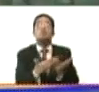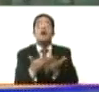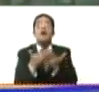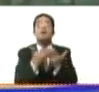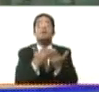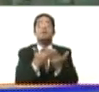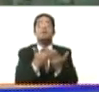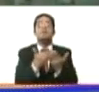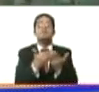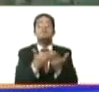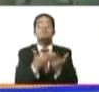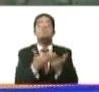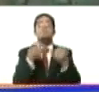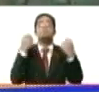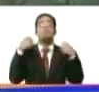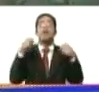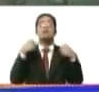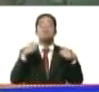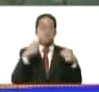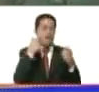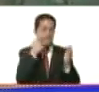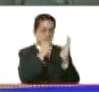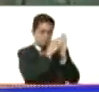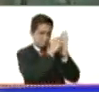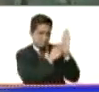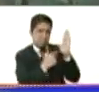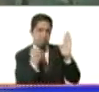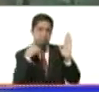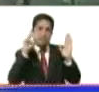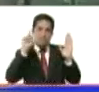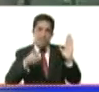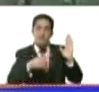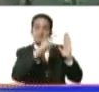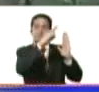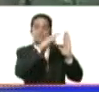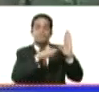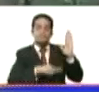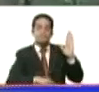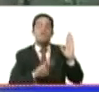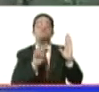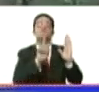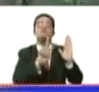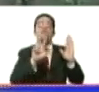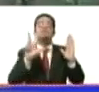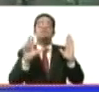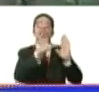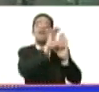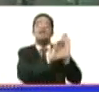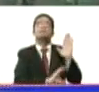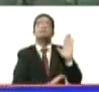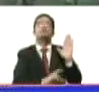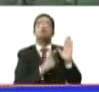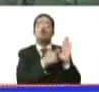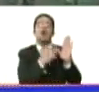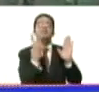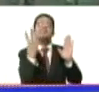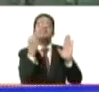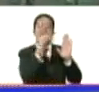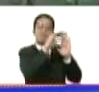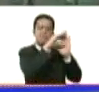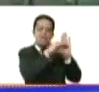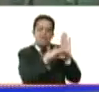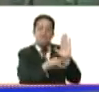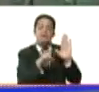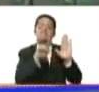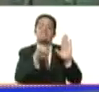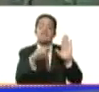aplicarla, su ejecútese y aplicación. 23 capítulos, 30 secciones, 190